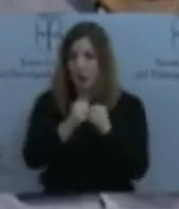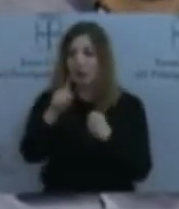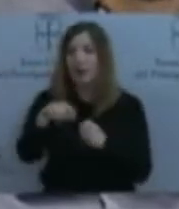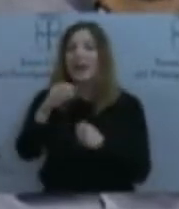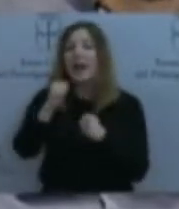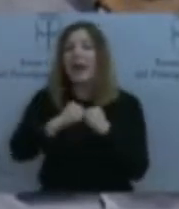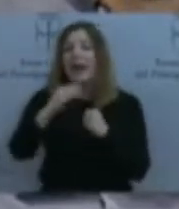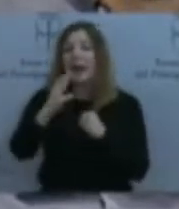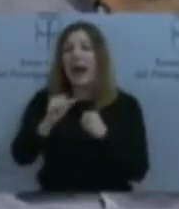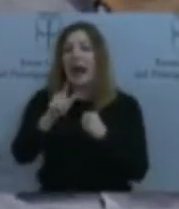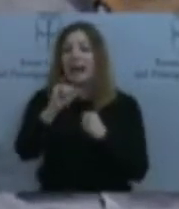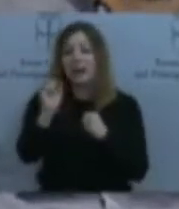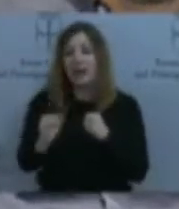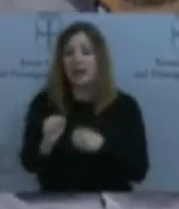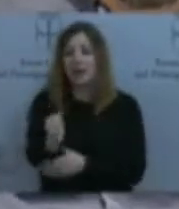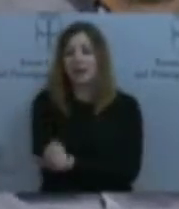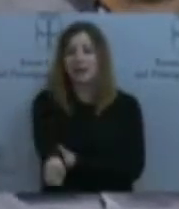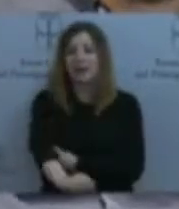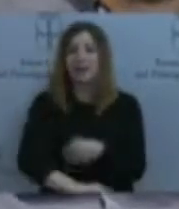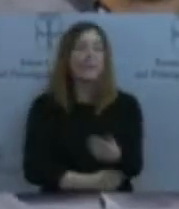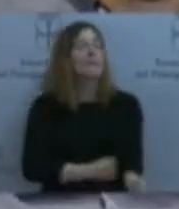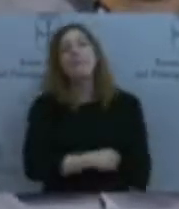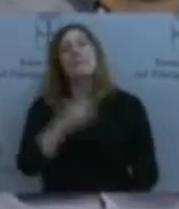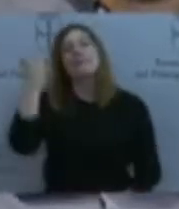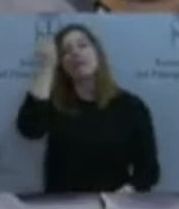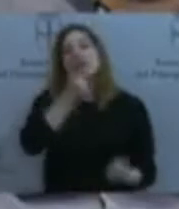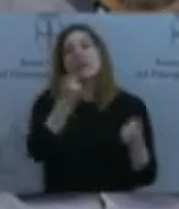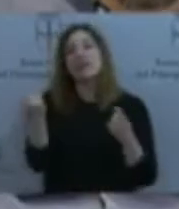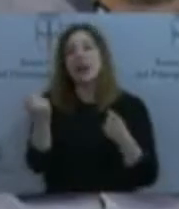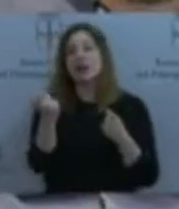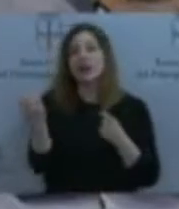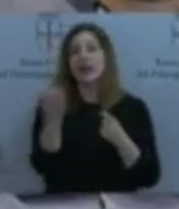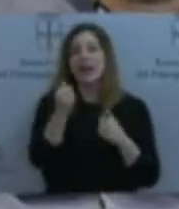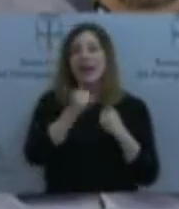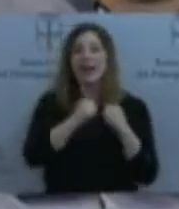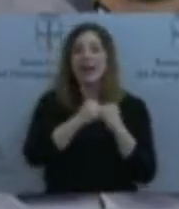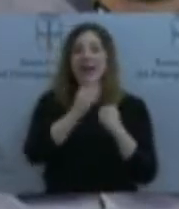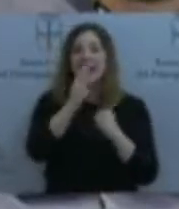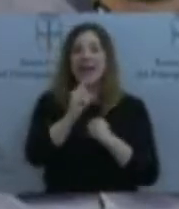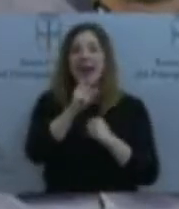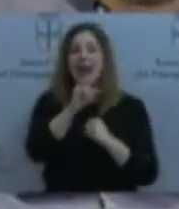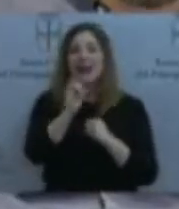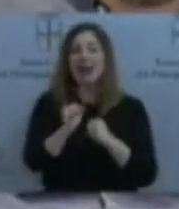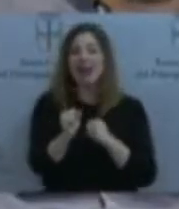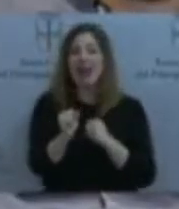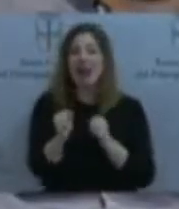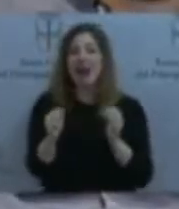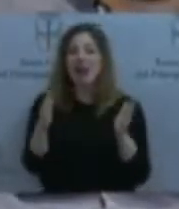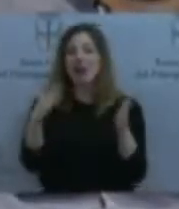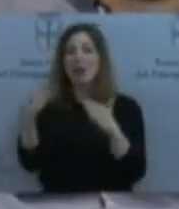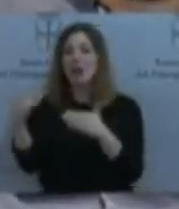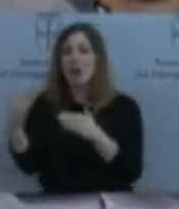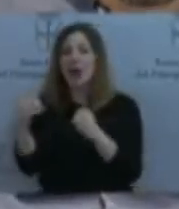Creo que es necesario recordar que la caliza no aparece en ningún tipo, en ninguna parte del Chao San Martín. Los